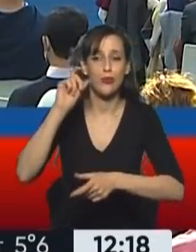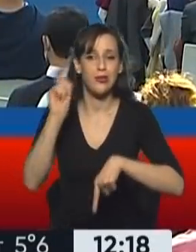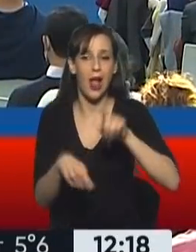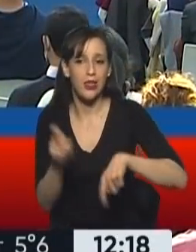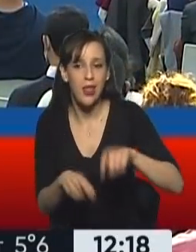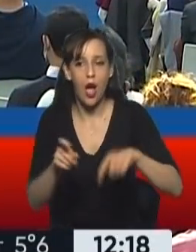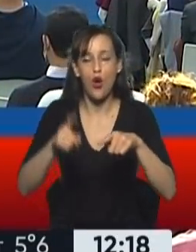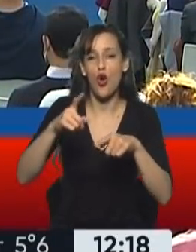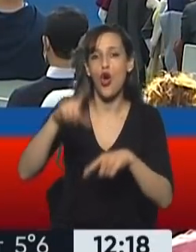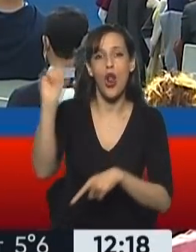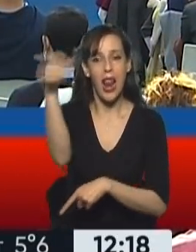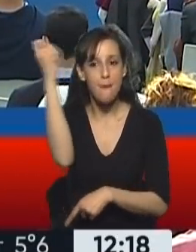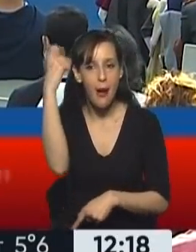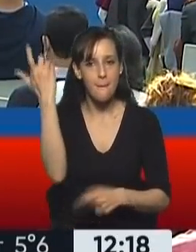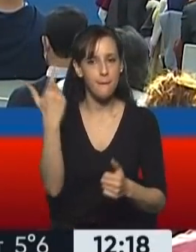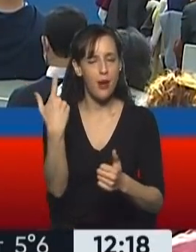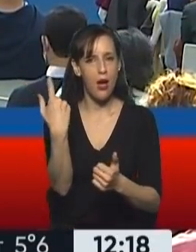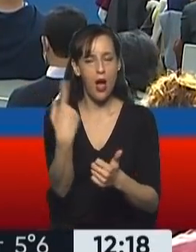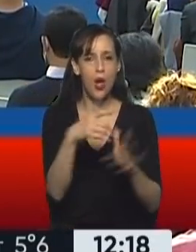La Pampa,